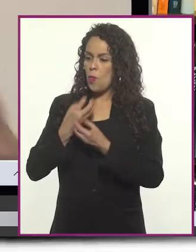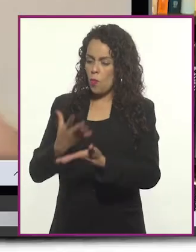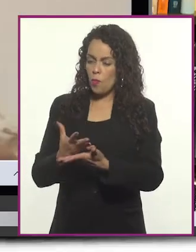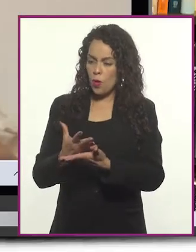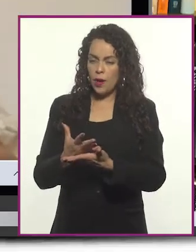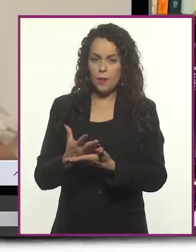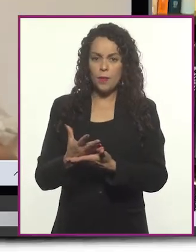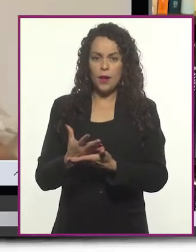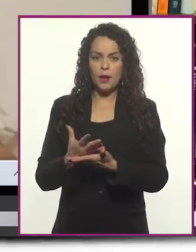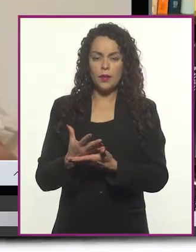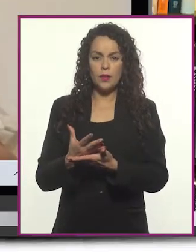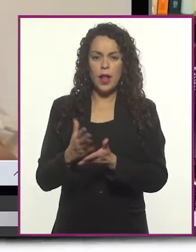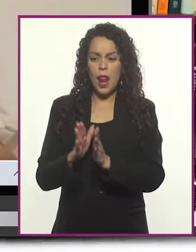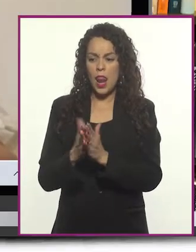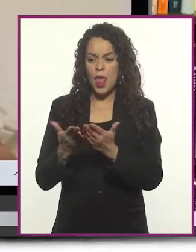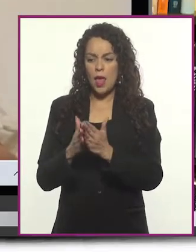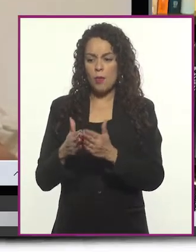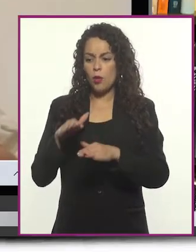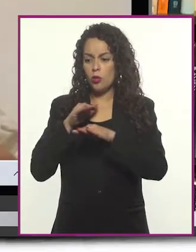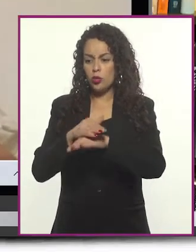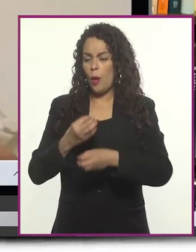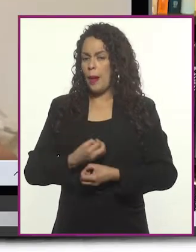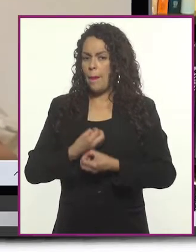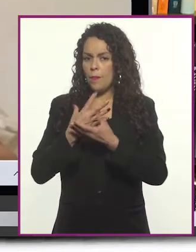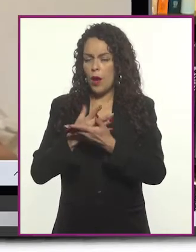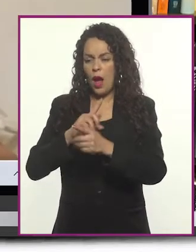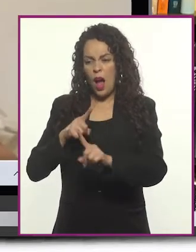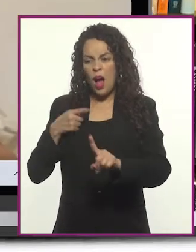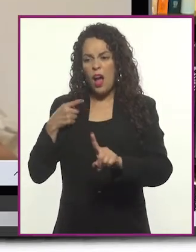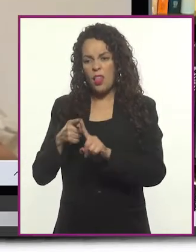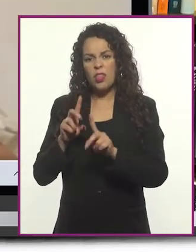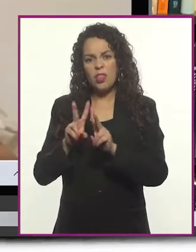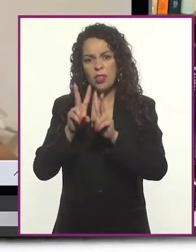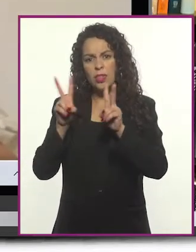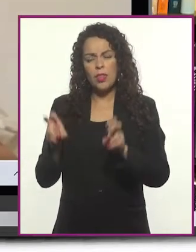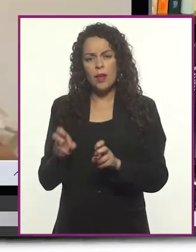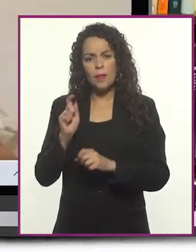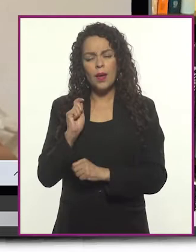o un libro de poemas relacionado con